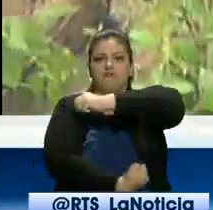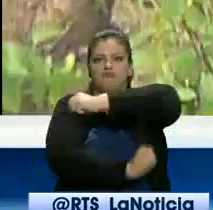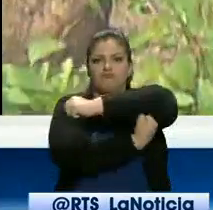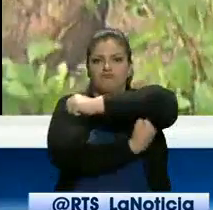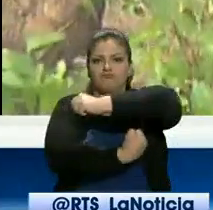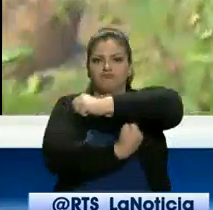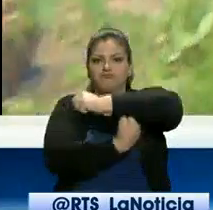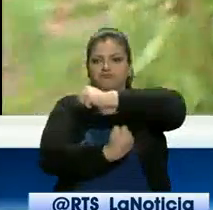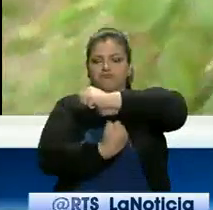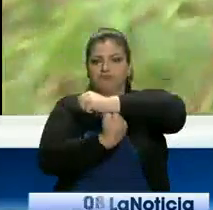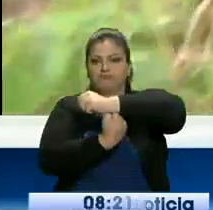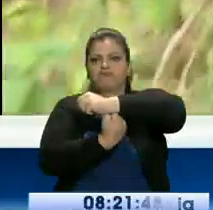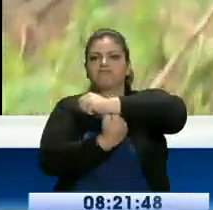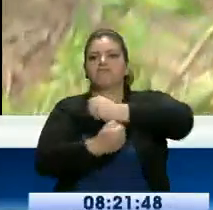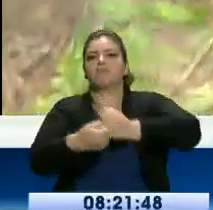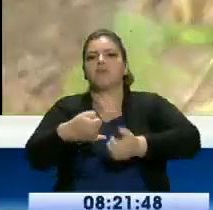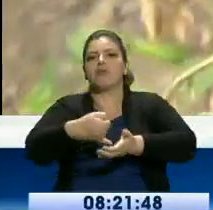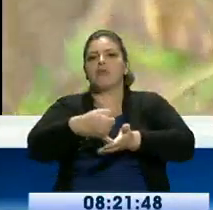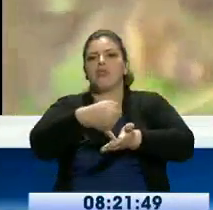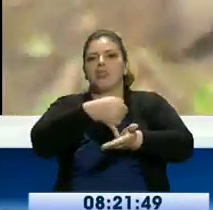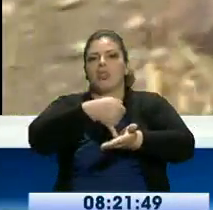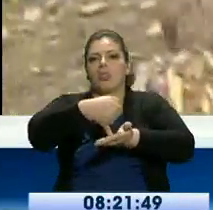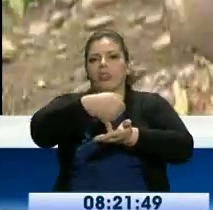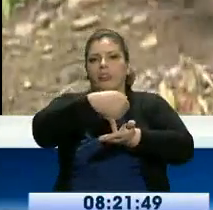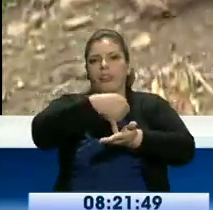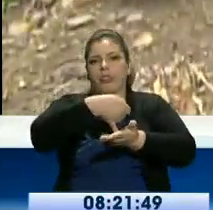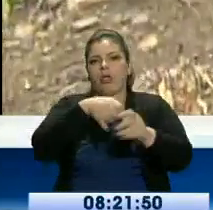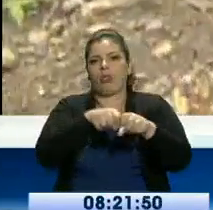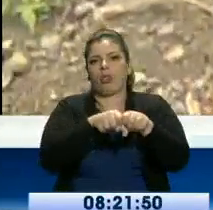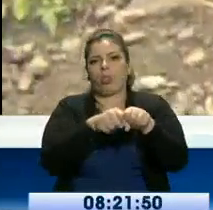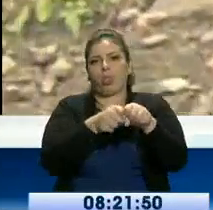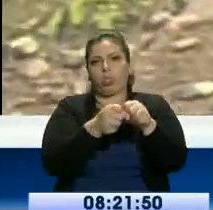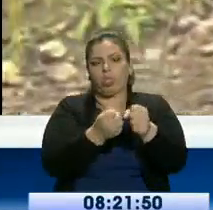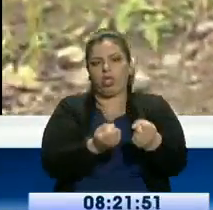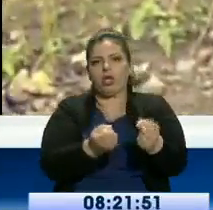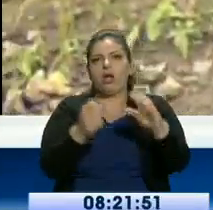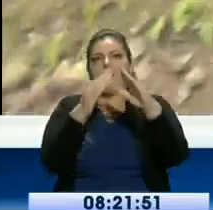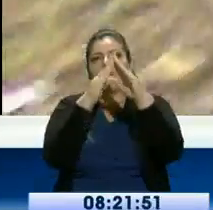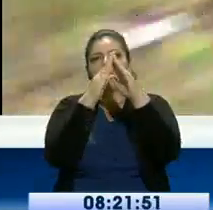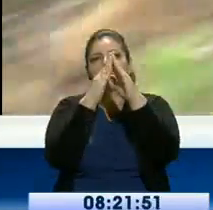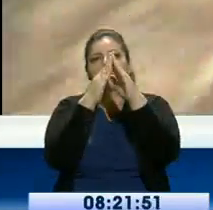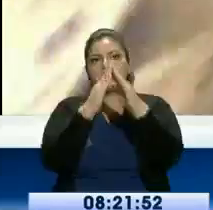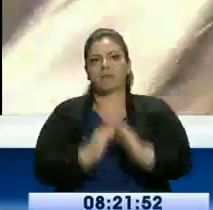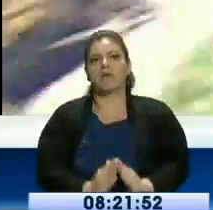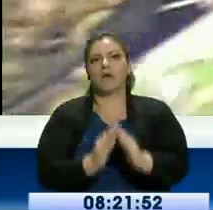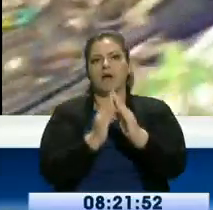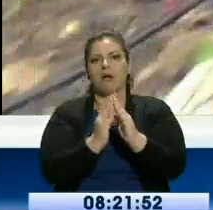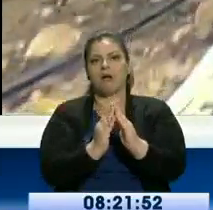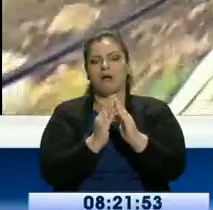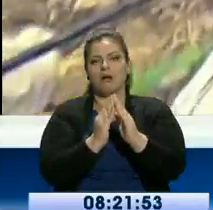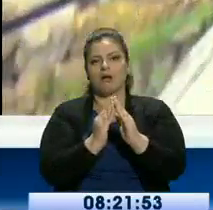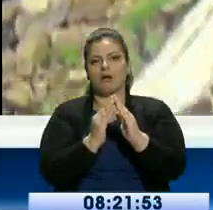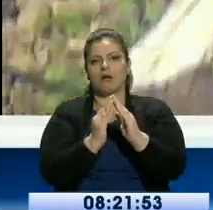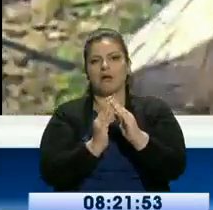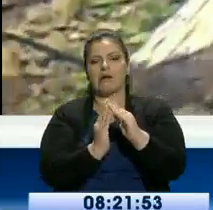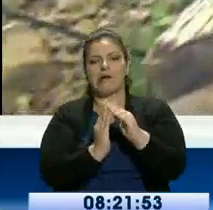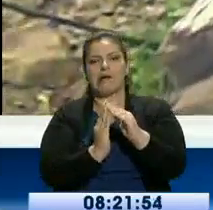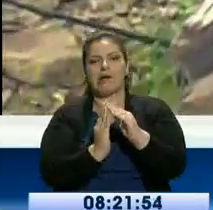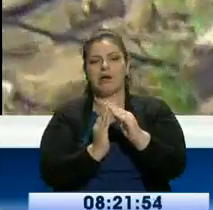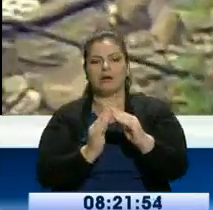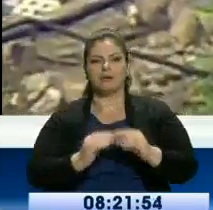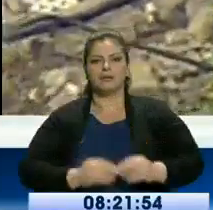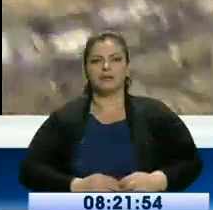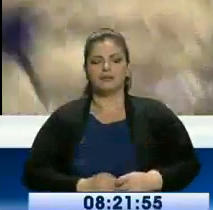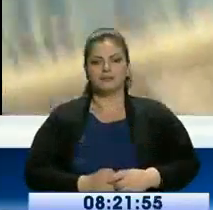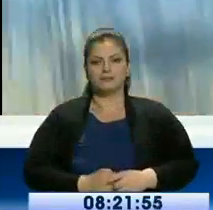que lamentablemente se desplomó hace prácticamente pocos días y ustedes están pidiendo ayuda. Me llaman con un